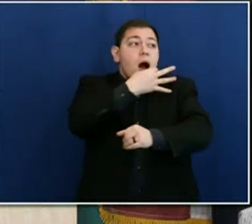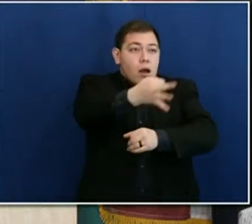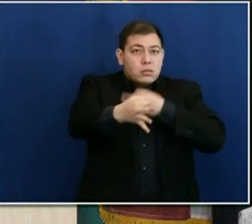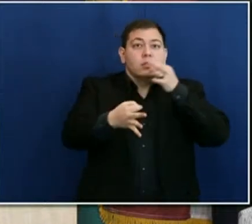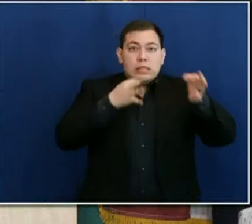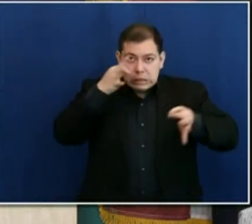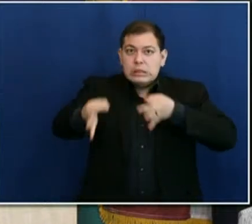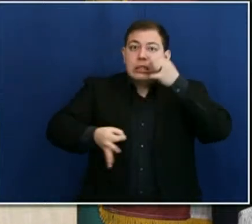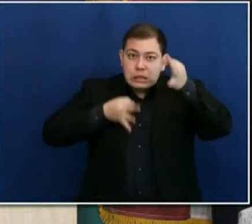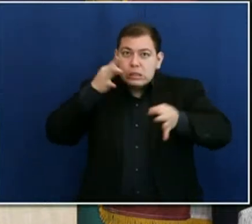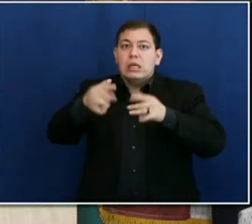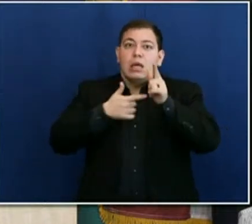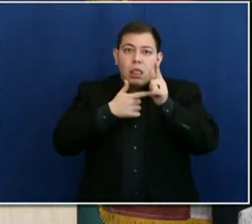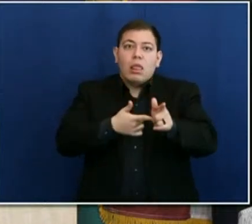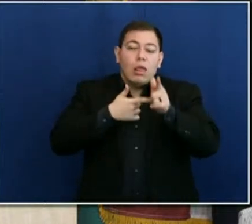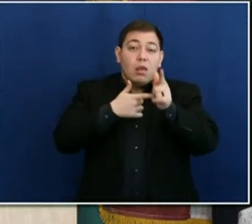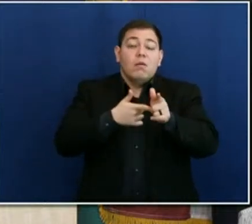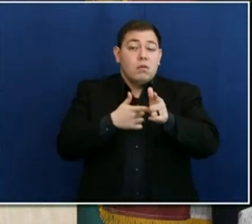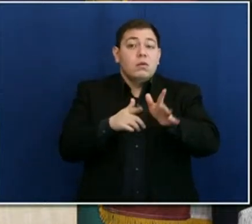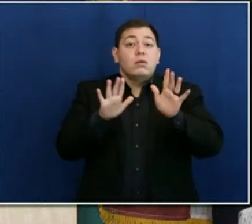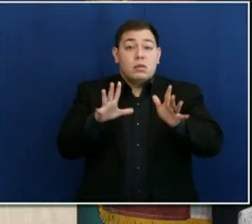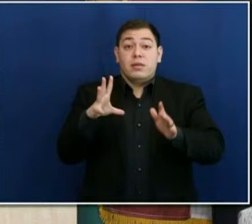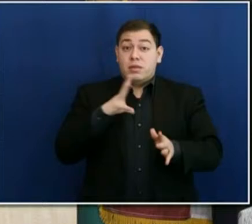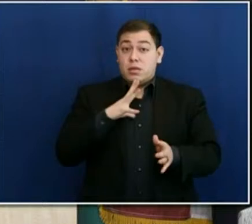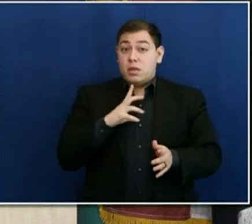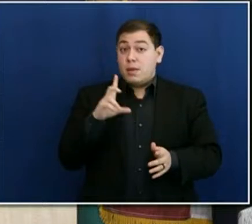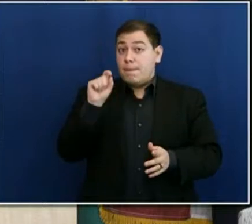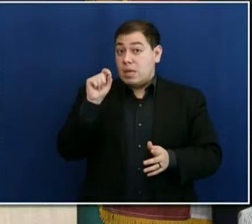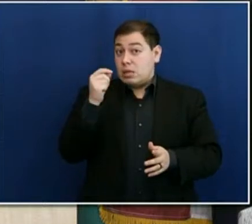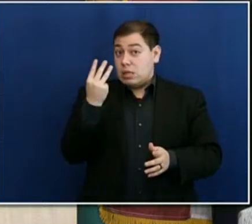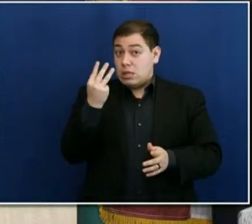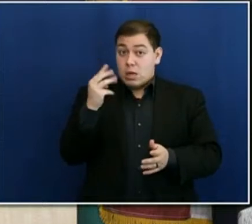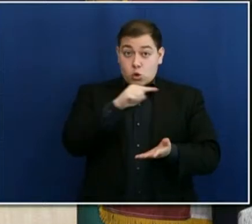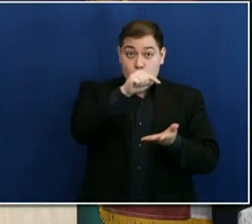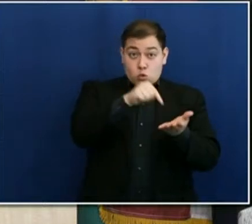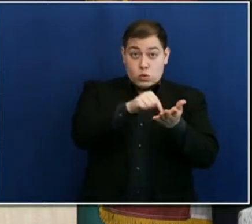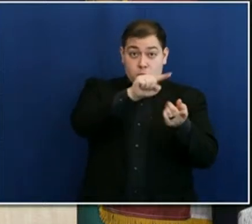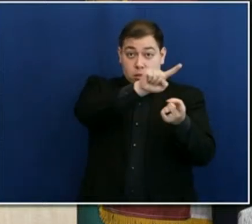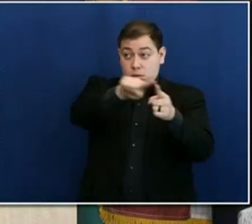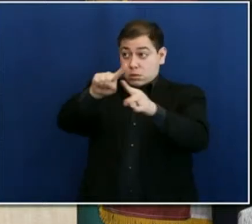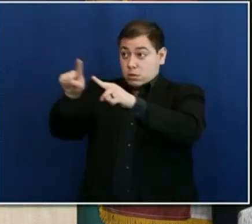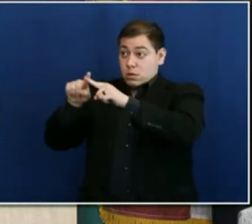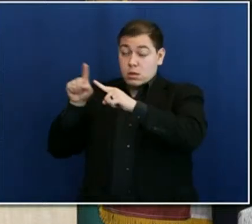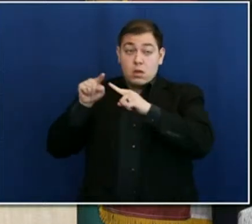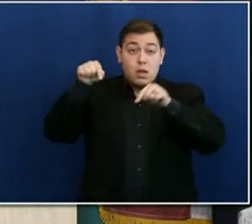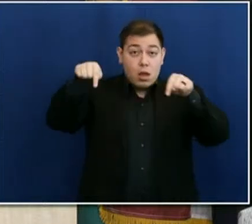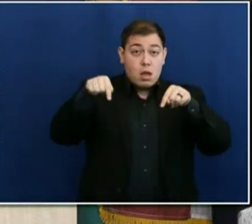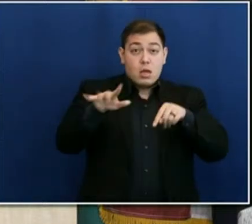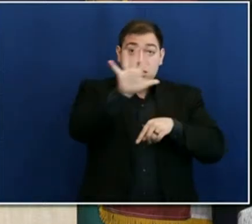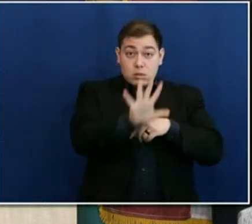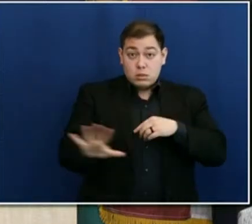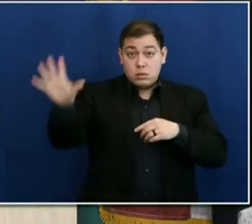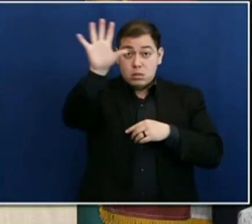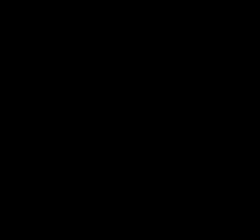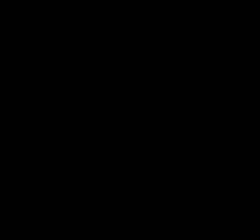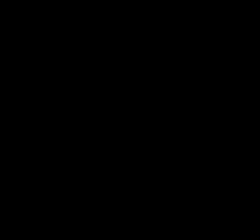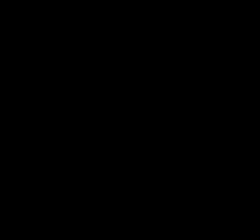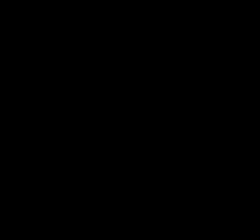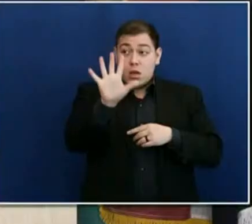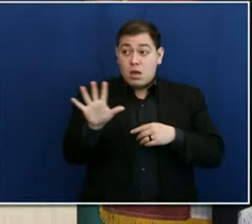las 23 locales en el condado ahora la gente puede ir nomás